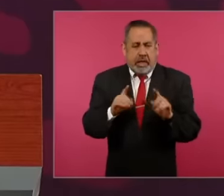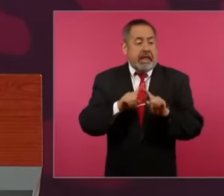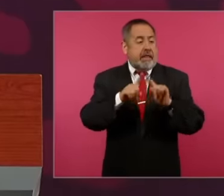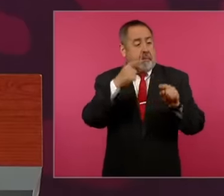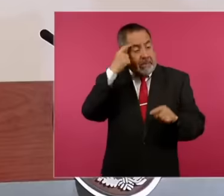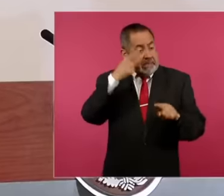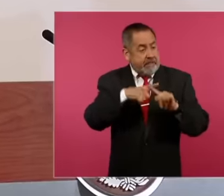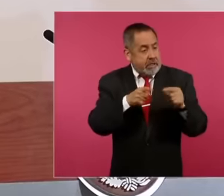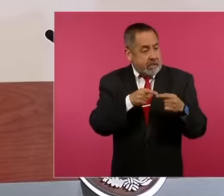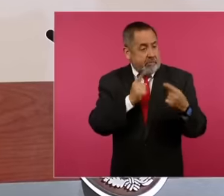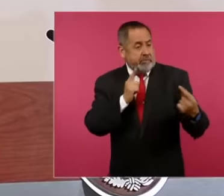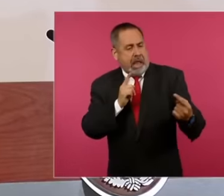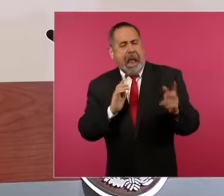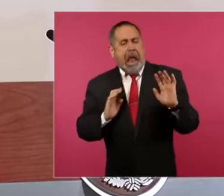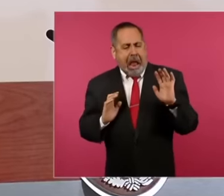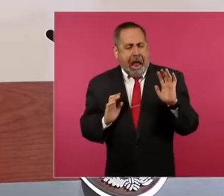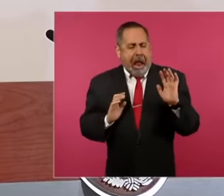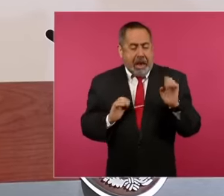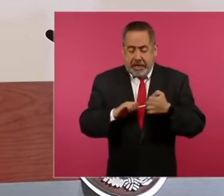adversarios.